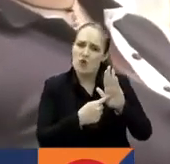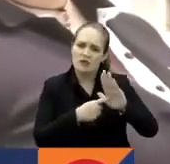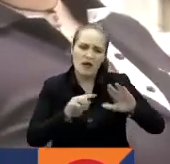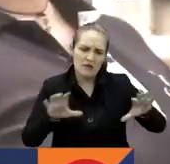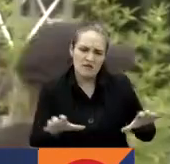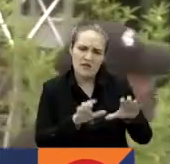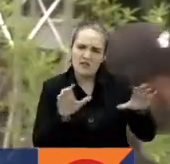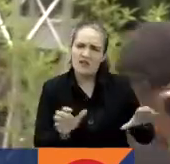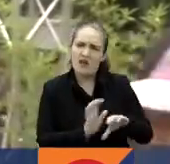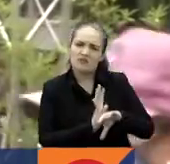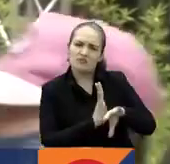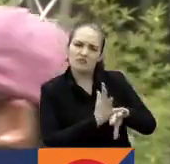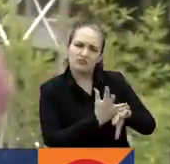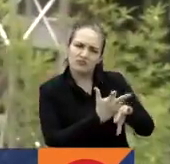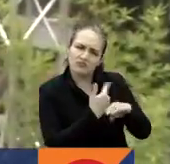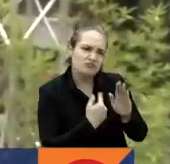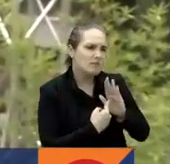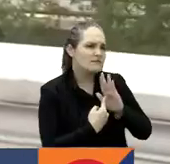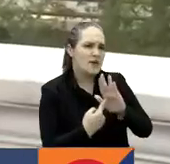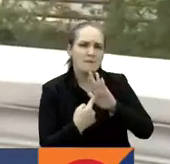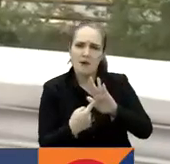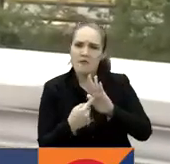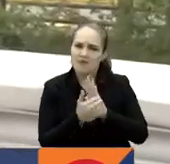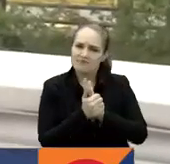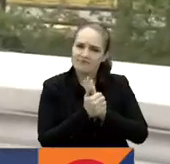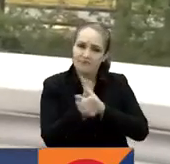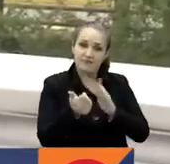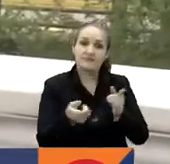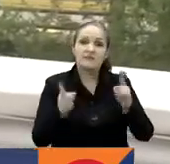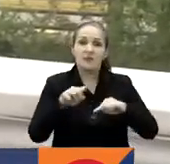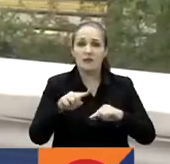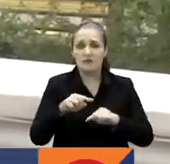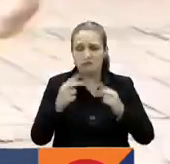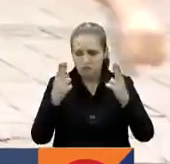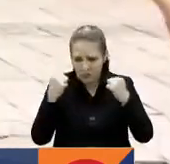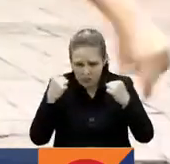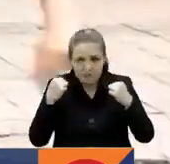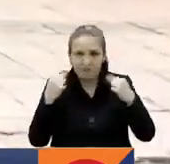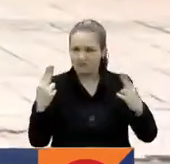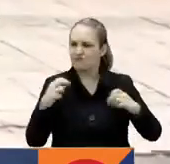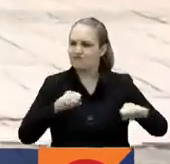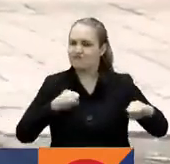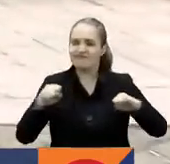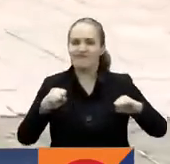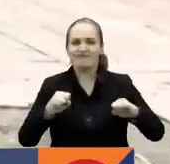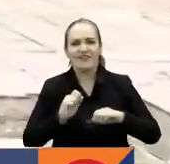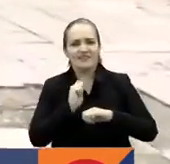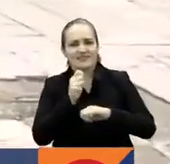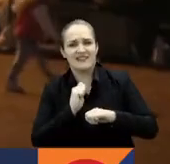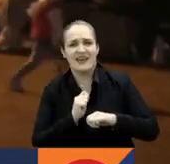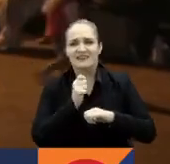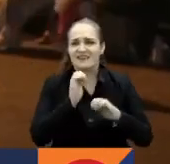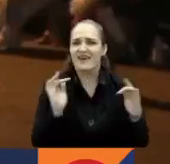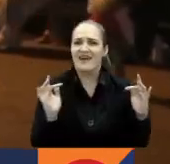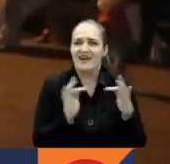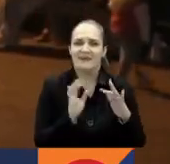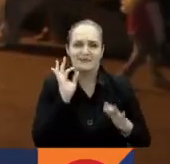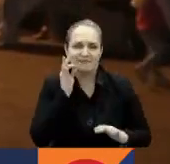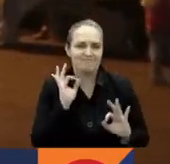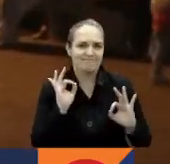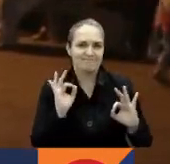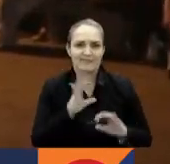talento caleño, además de probar lo resiliente, es el mejor regalo para una ciudad llena de color y sabor.